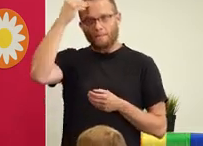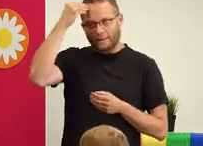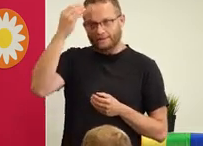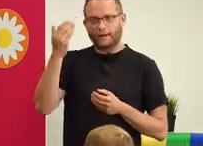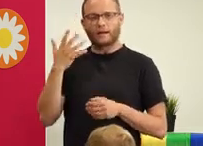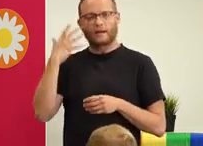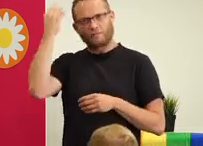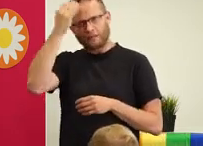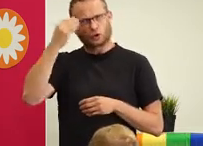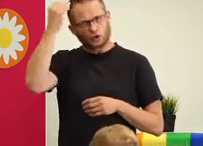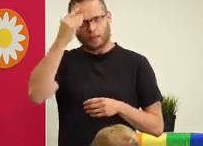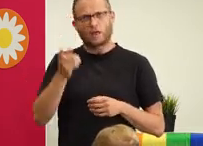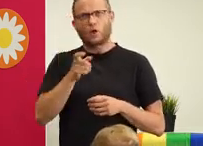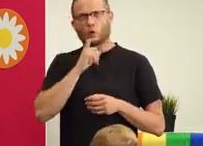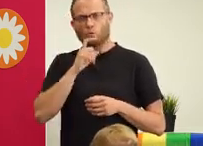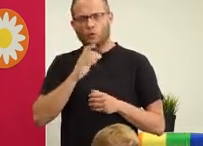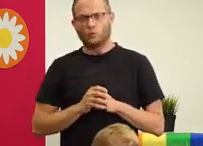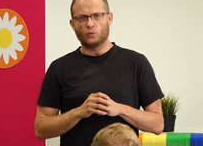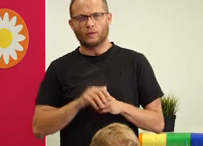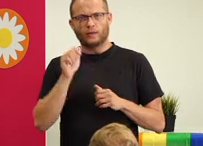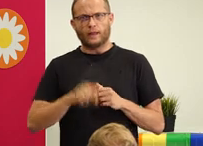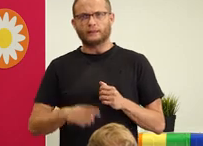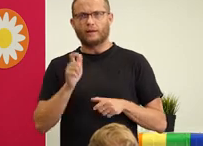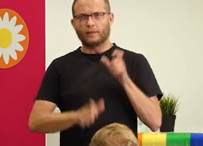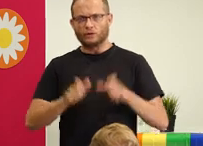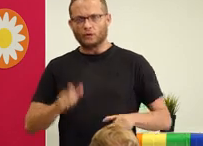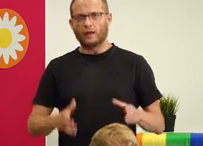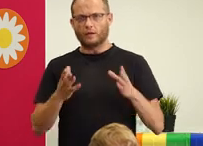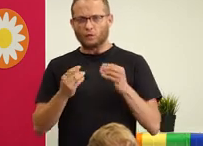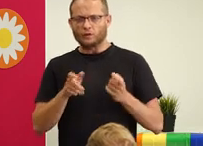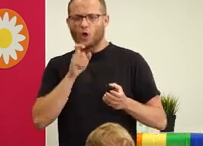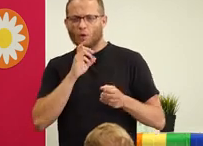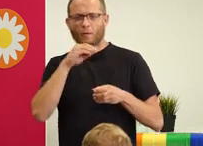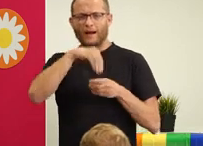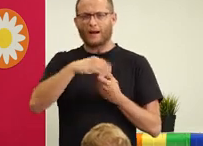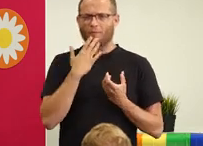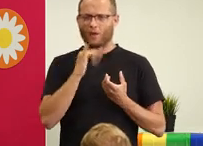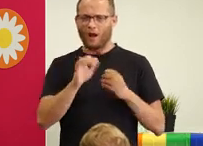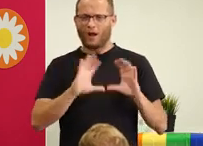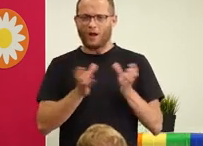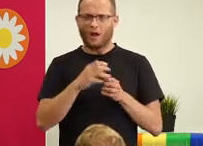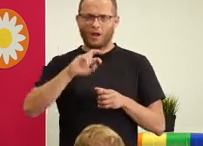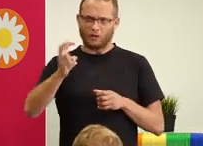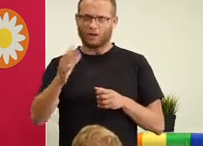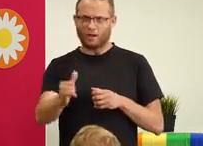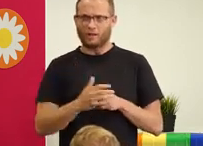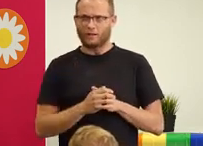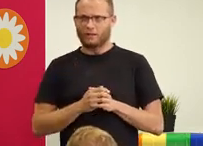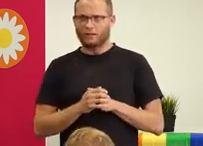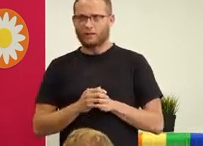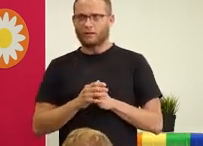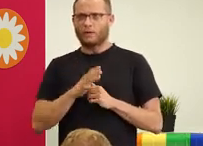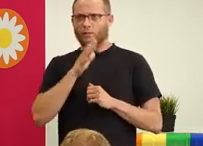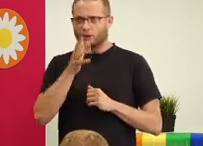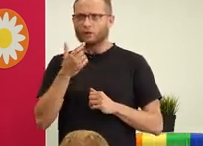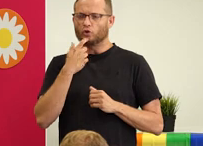y reflexionar en esta cantidad de personas, cómo va a encajar en esto lo que existe, ¿no? Así que aquí